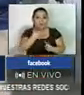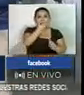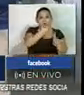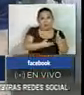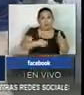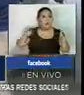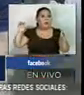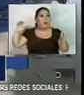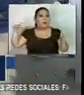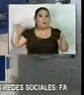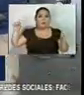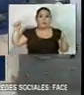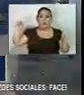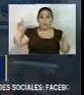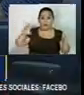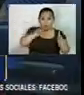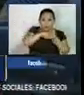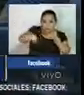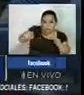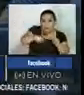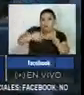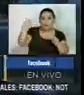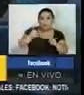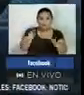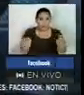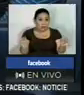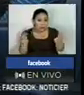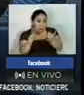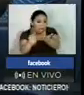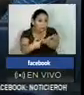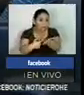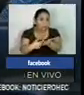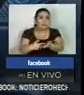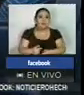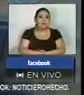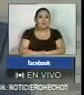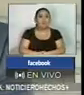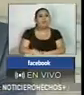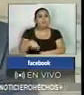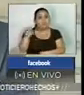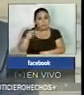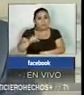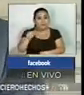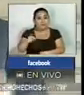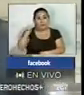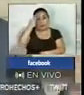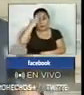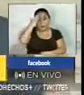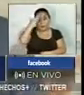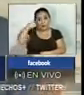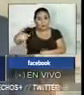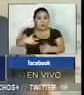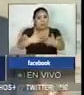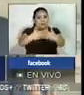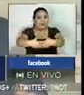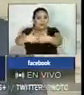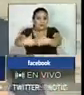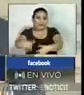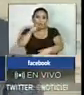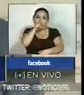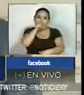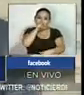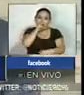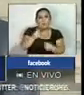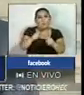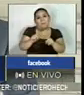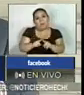sostuvo que los empresarios deben hacer esas críticas en una mesa de diálogo. Estamos claros que la empresa privada es muchísimo más que eso.